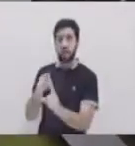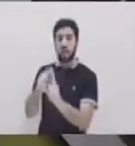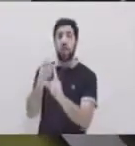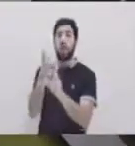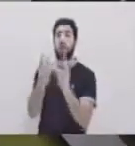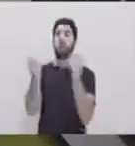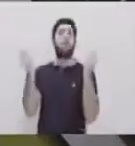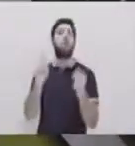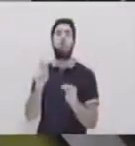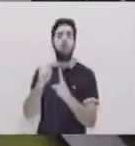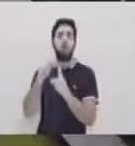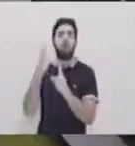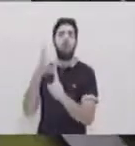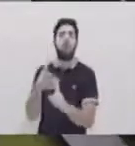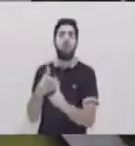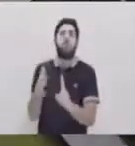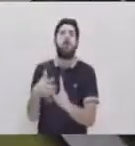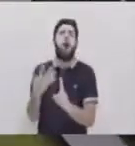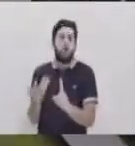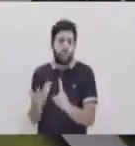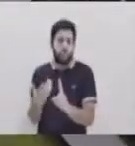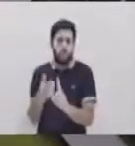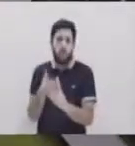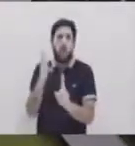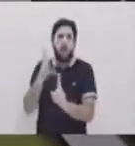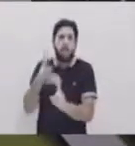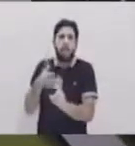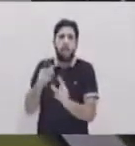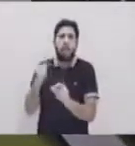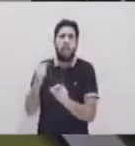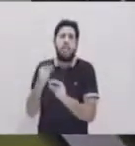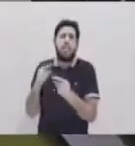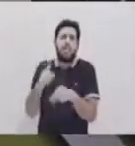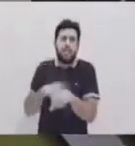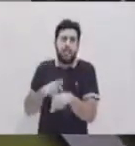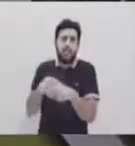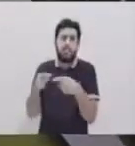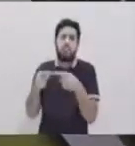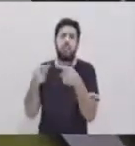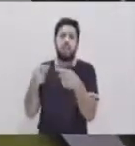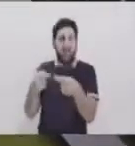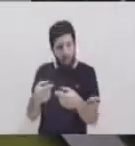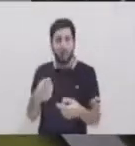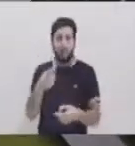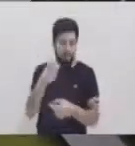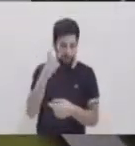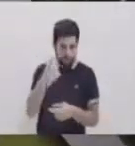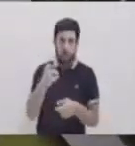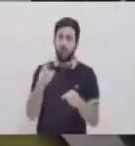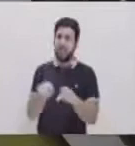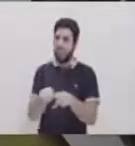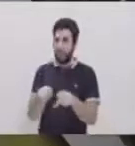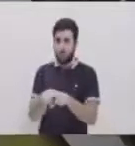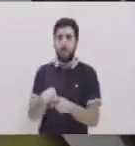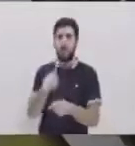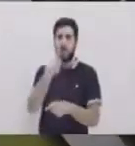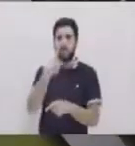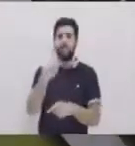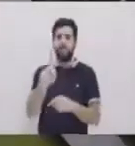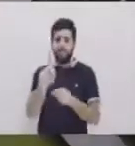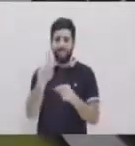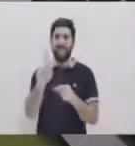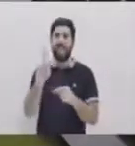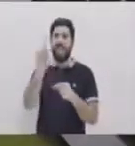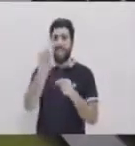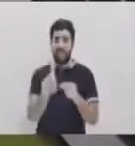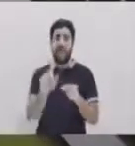pasa acá con este experimento que hace que la servilleta se logre mantener? Por el mismo proceso de combustión y